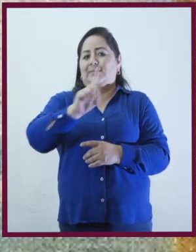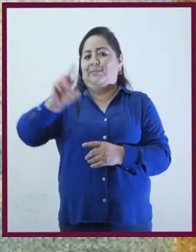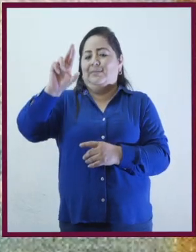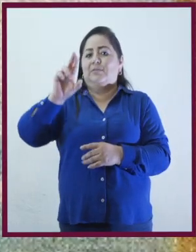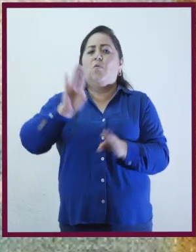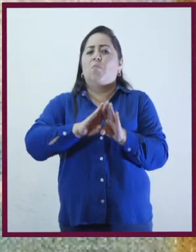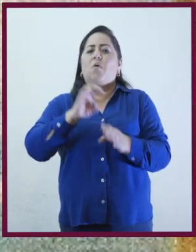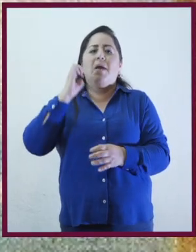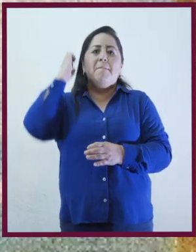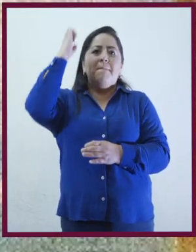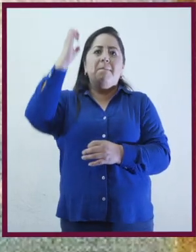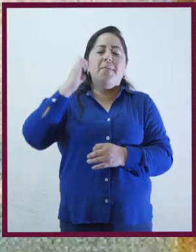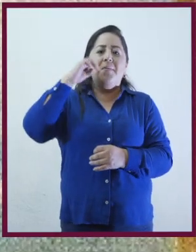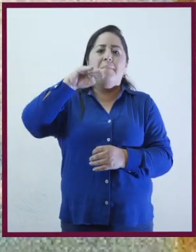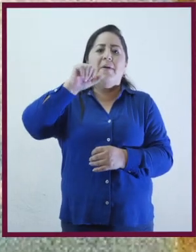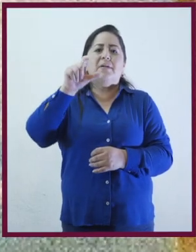Maximiliano,